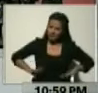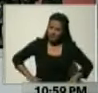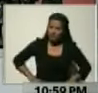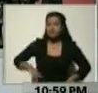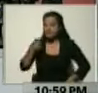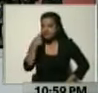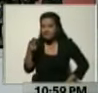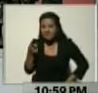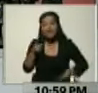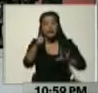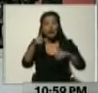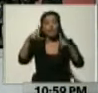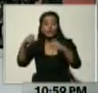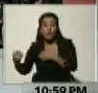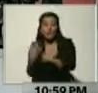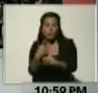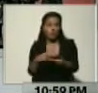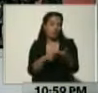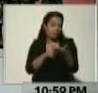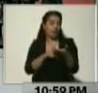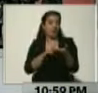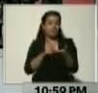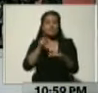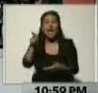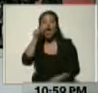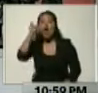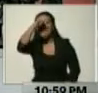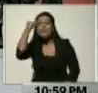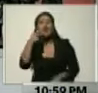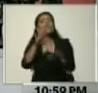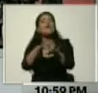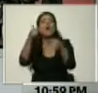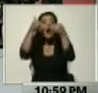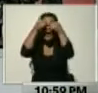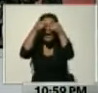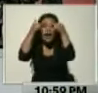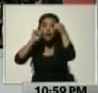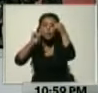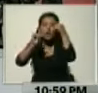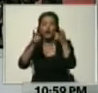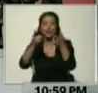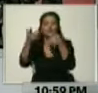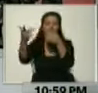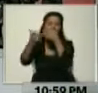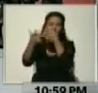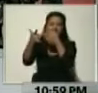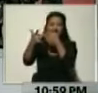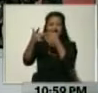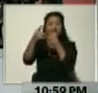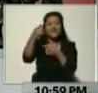Allí te envío la foto del lugar. Por cierto, Julio Borges dijo que no le tocaran la ceja. La única que tiene, pues.